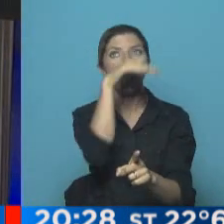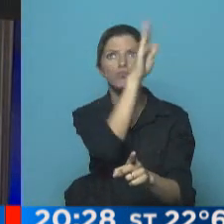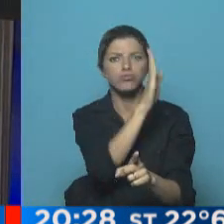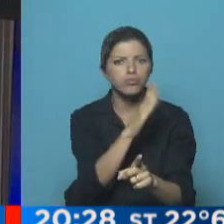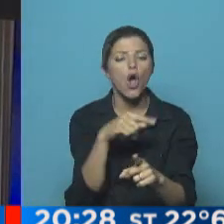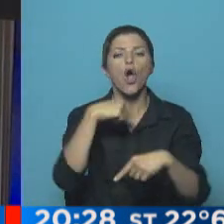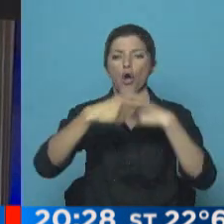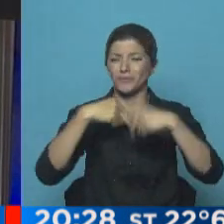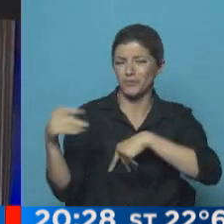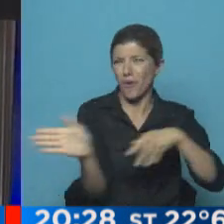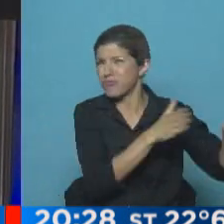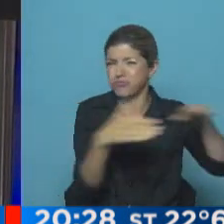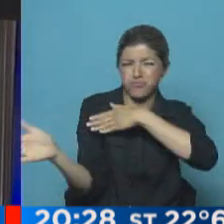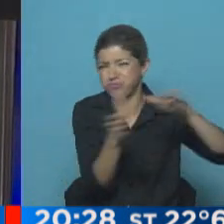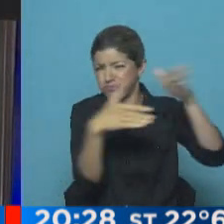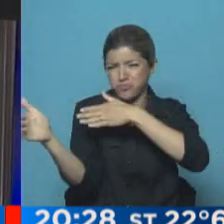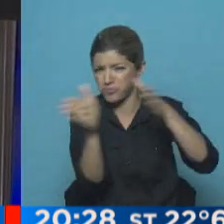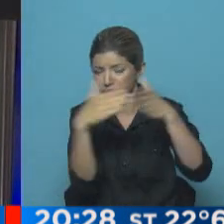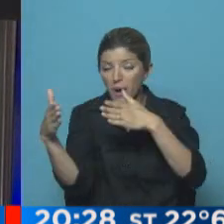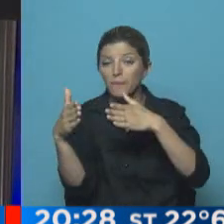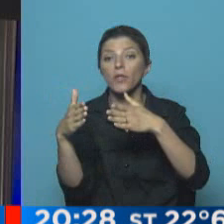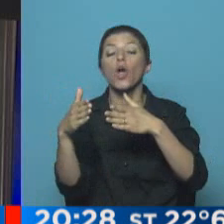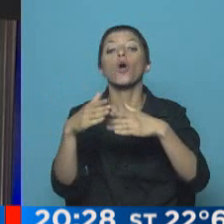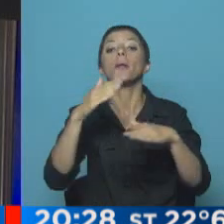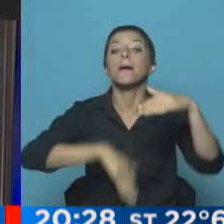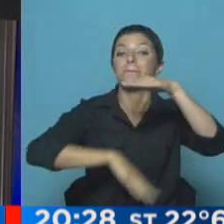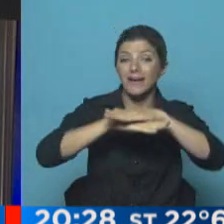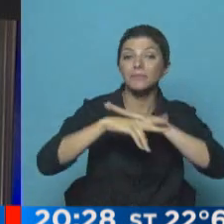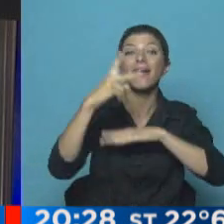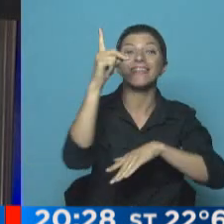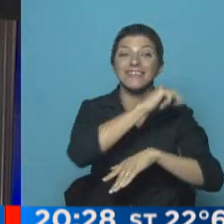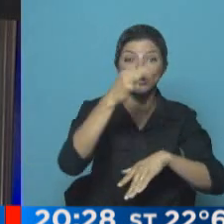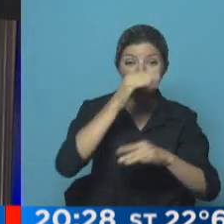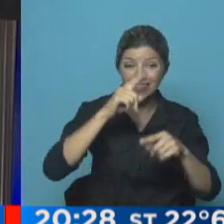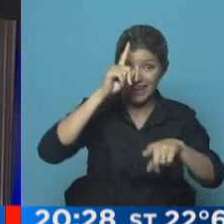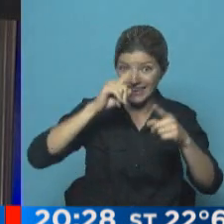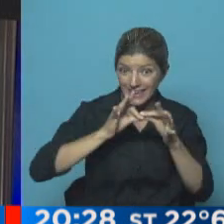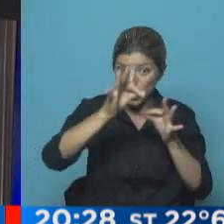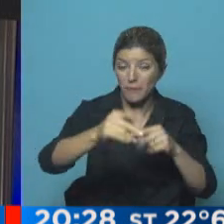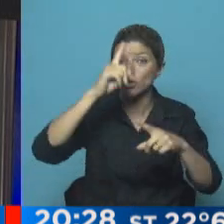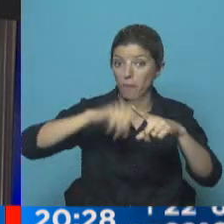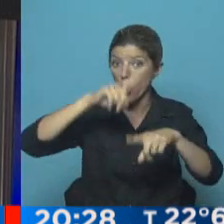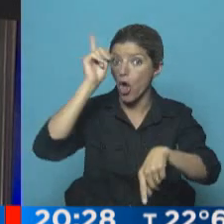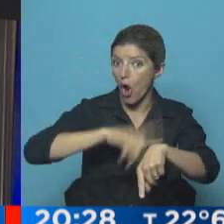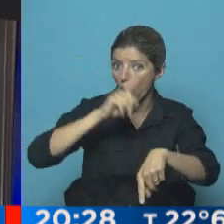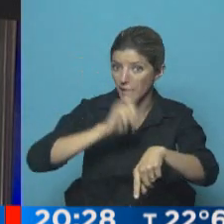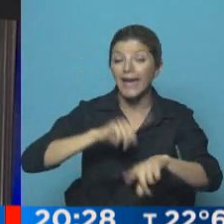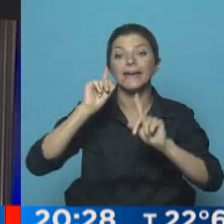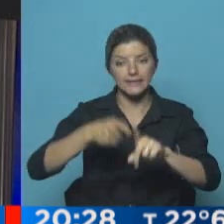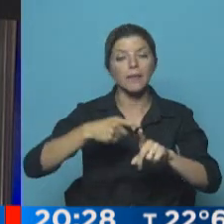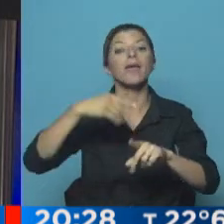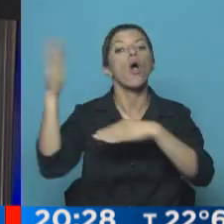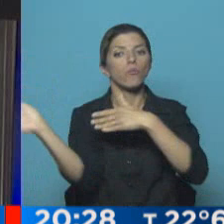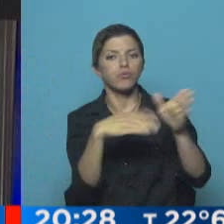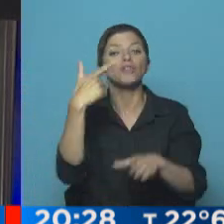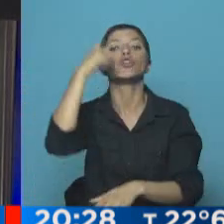muy fuerte del sector noroeste, oeste, con ráfagas máximas de 120 kilómetros por hora, además la posibilidad de viento sonda en la precordillera